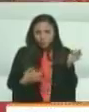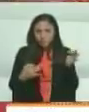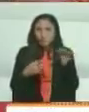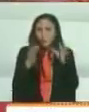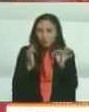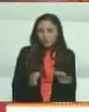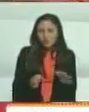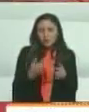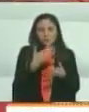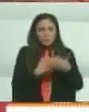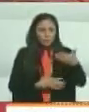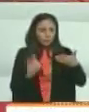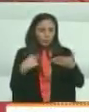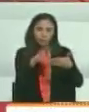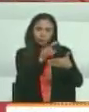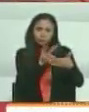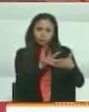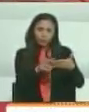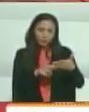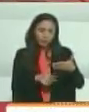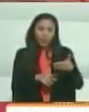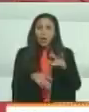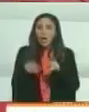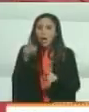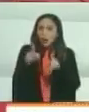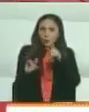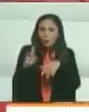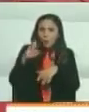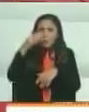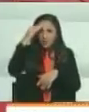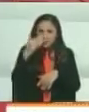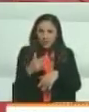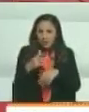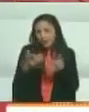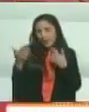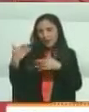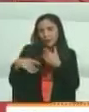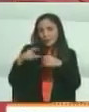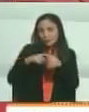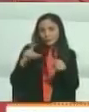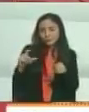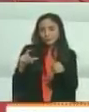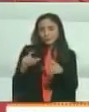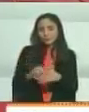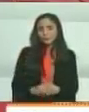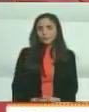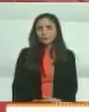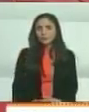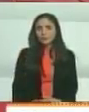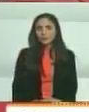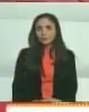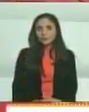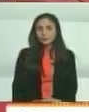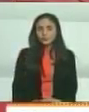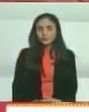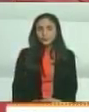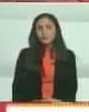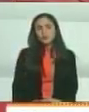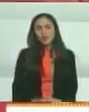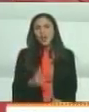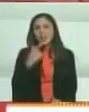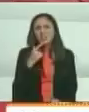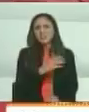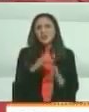un documento de unos oficiales retirados que andan conspirando, una orden de operaciones Constitución se